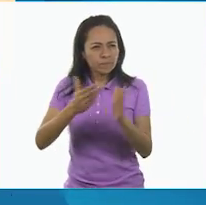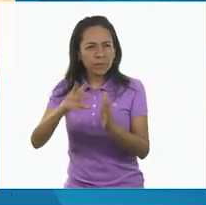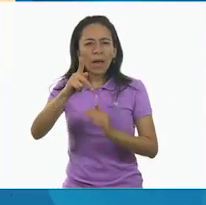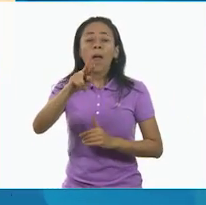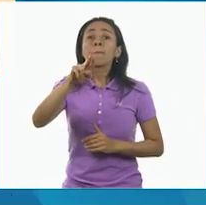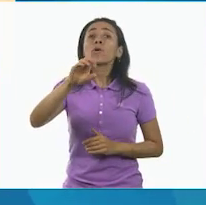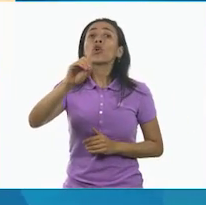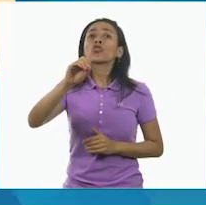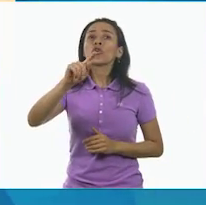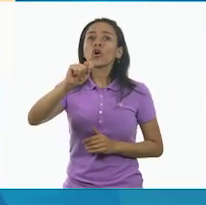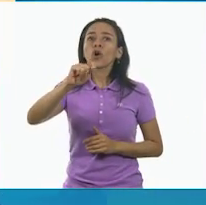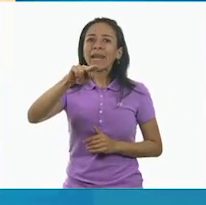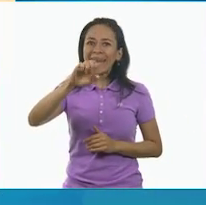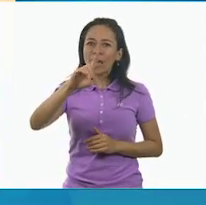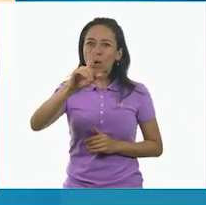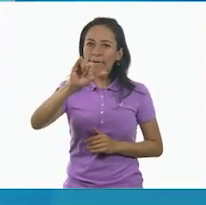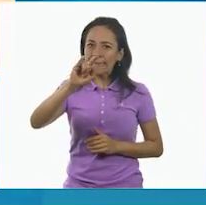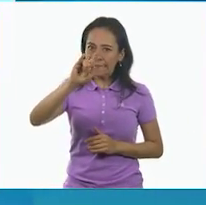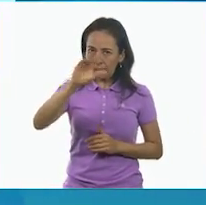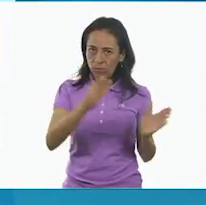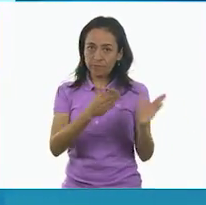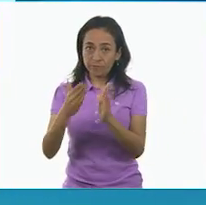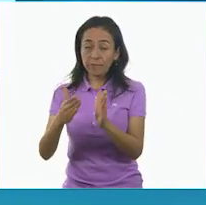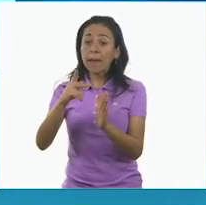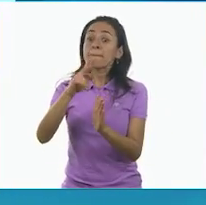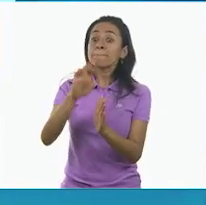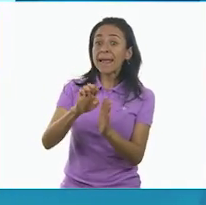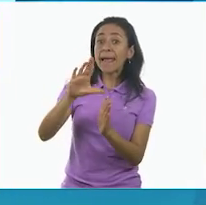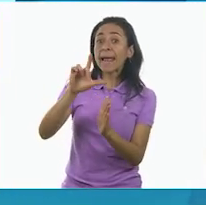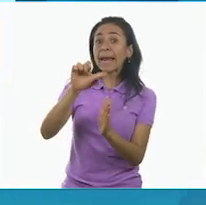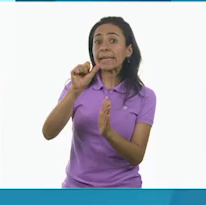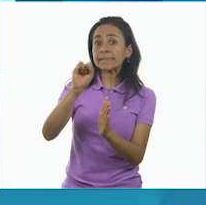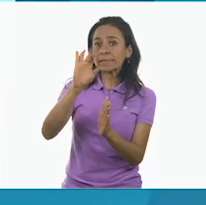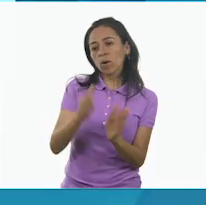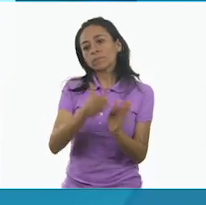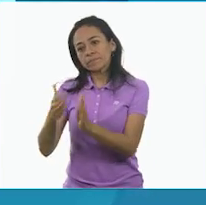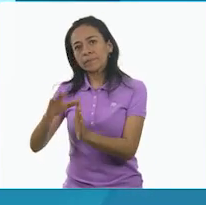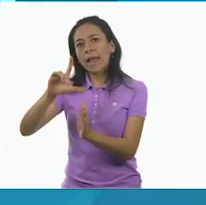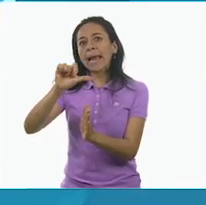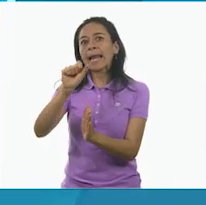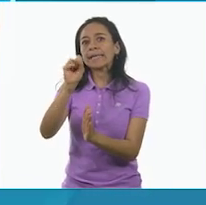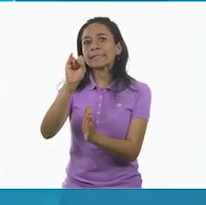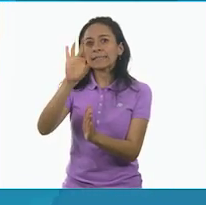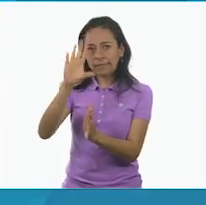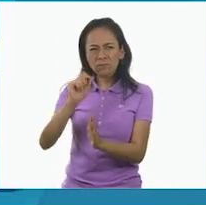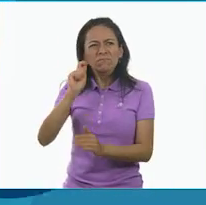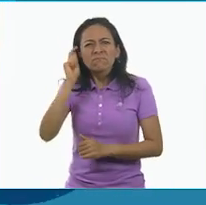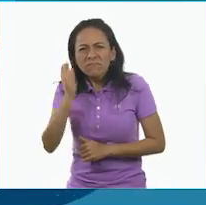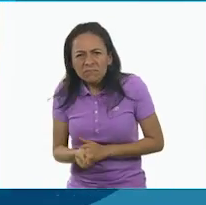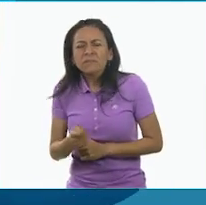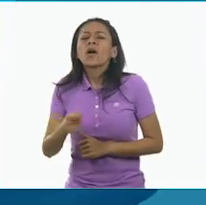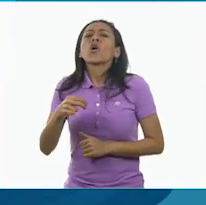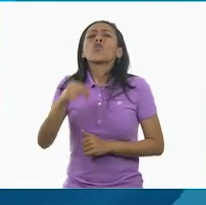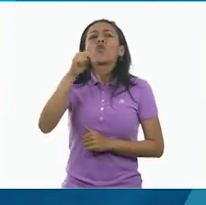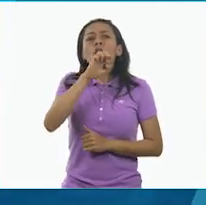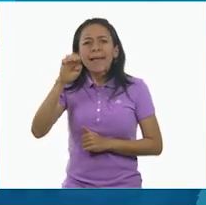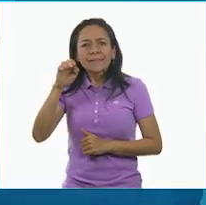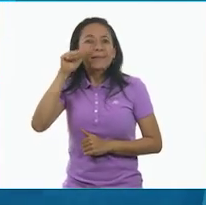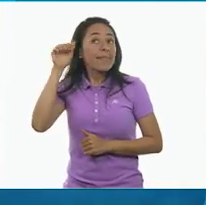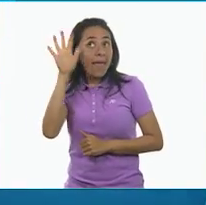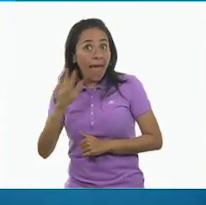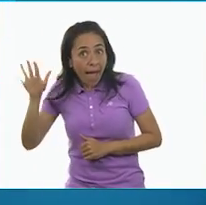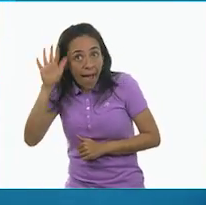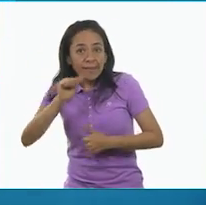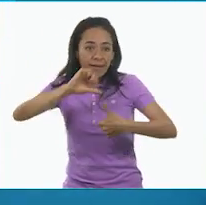protoneolítico, preclásico y clásico. Gracias al descenso de aguas interoceánicas, el noreste de Asia y de América integraron un